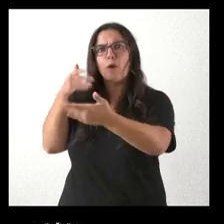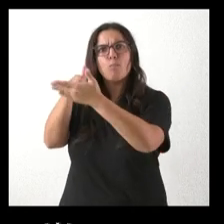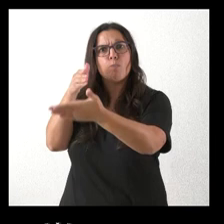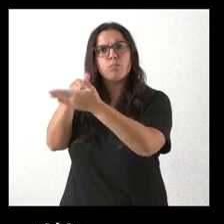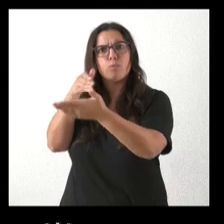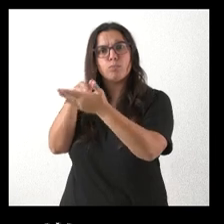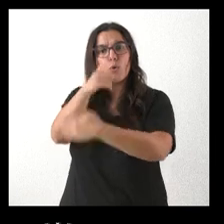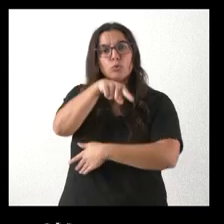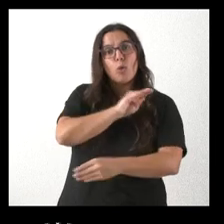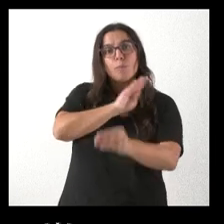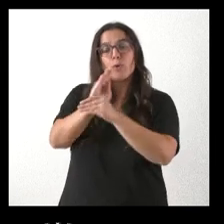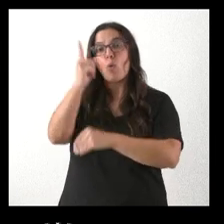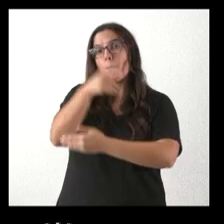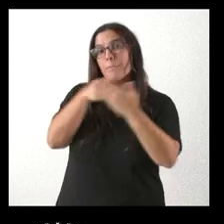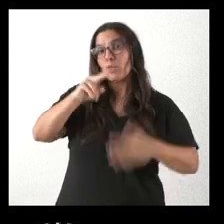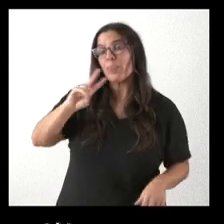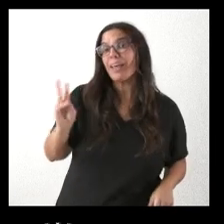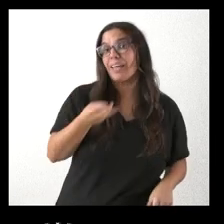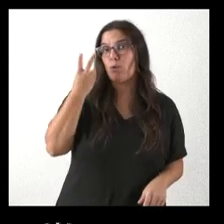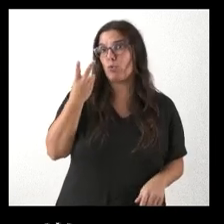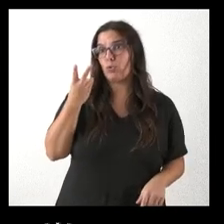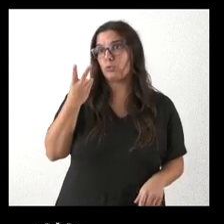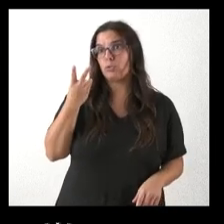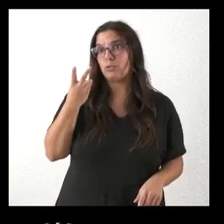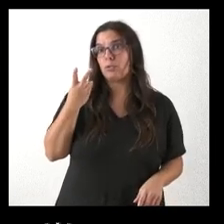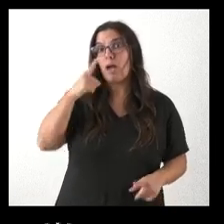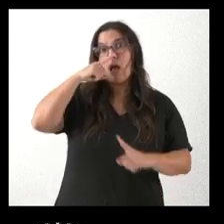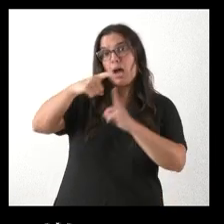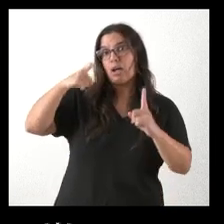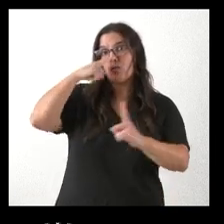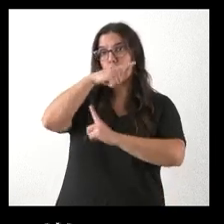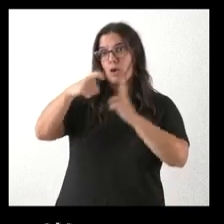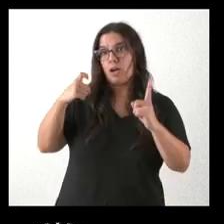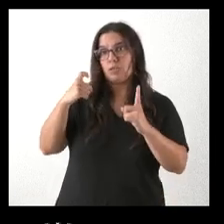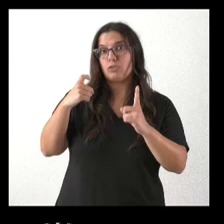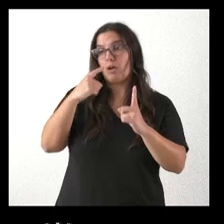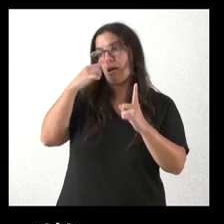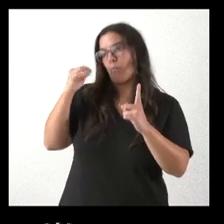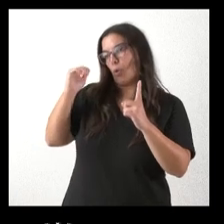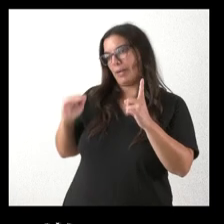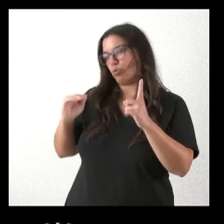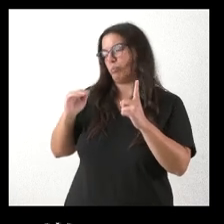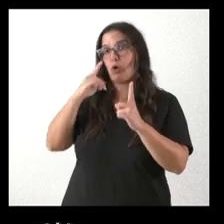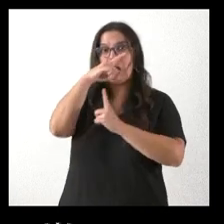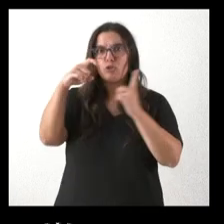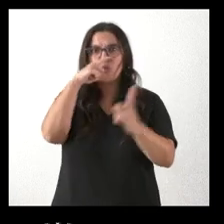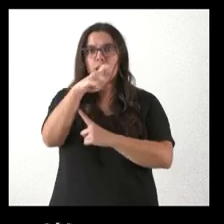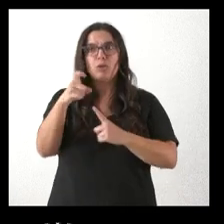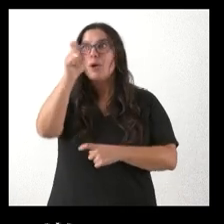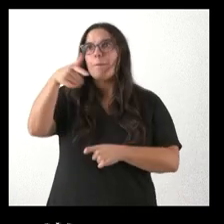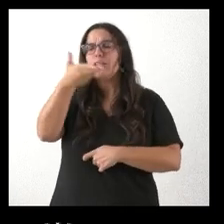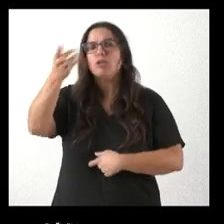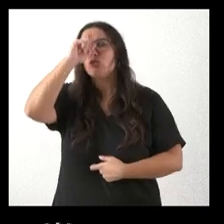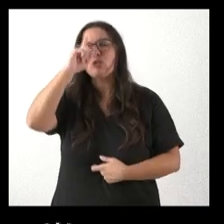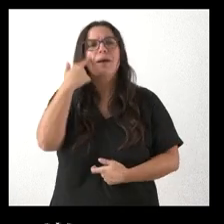consignado un millón de euros prácticamente de manera anual aunque los últimos años disminuyó un poquito y los ciudadanos no pueden